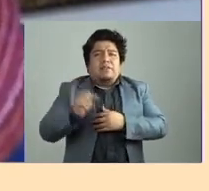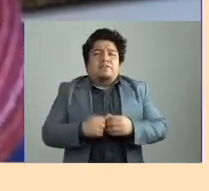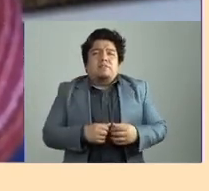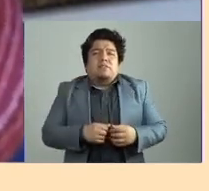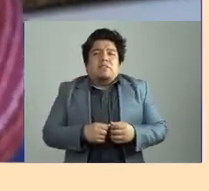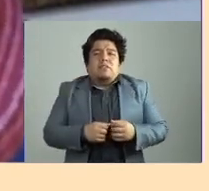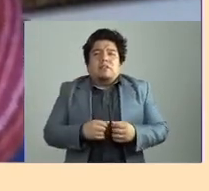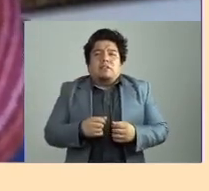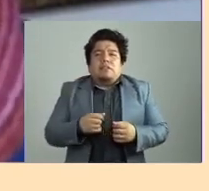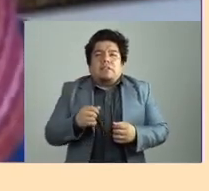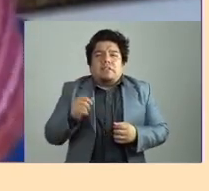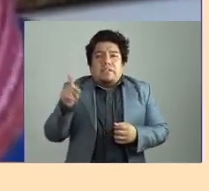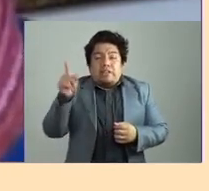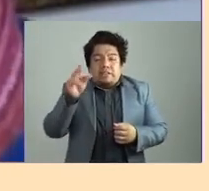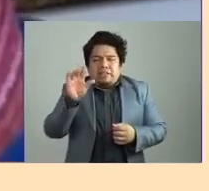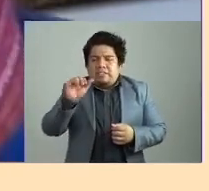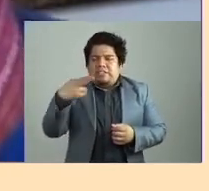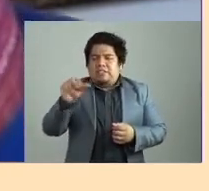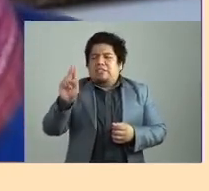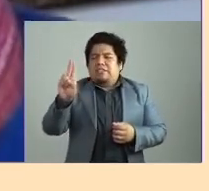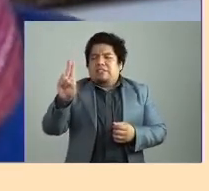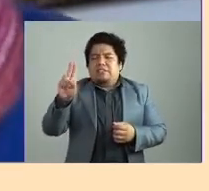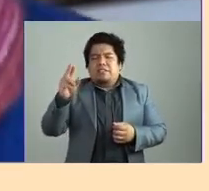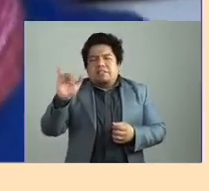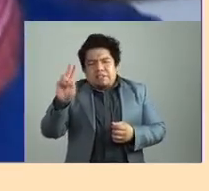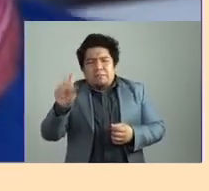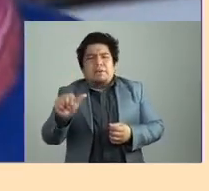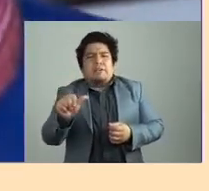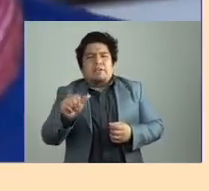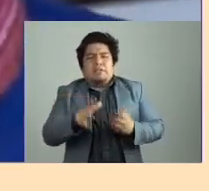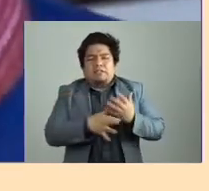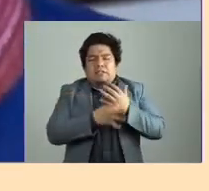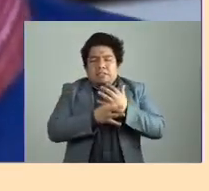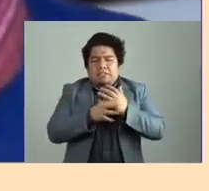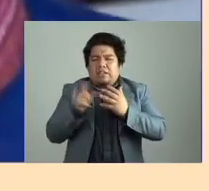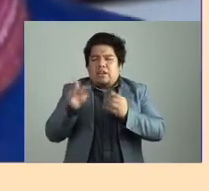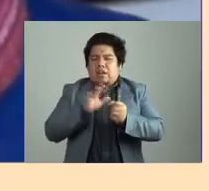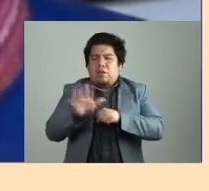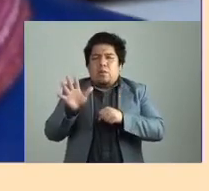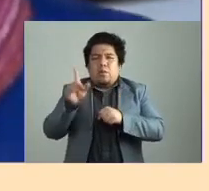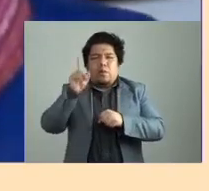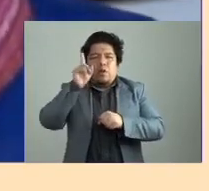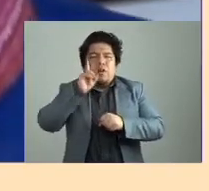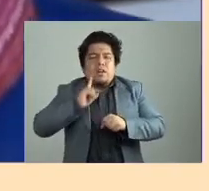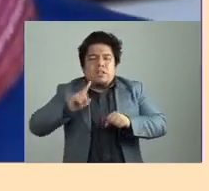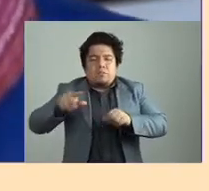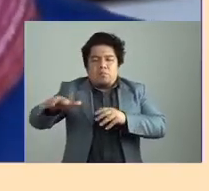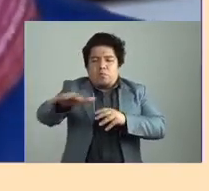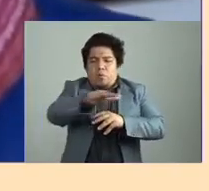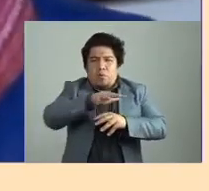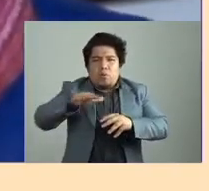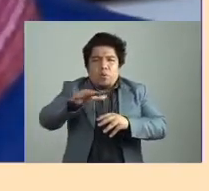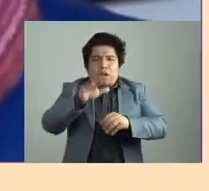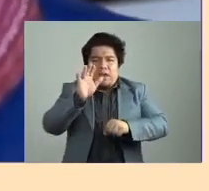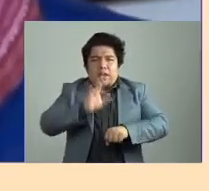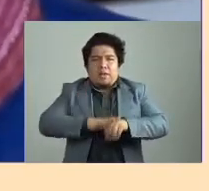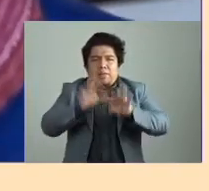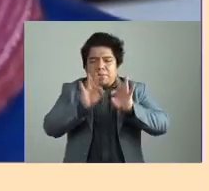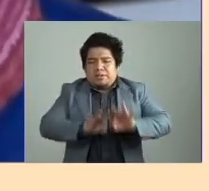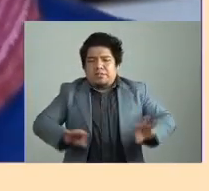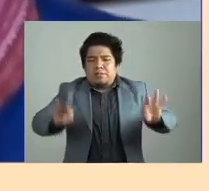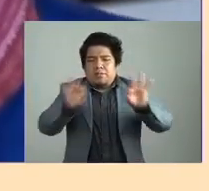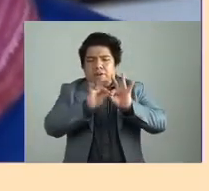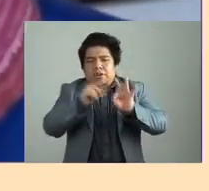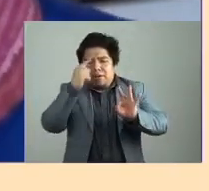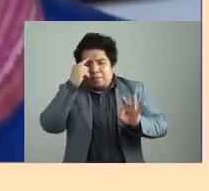vandana shiva decía que bueno con las mujeres los comunes son más importante que por los hombres